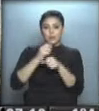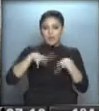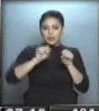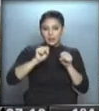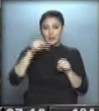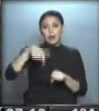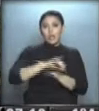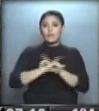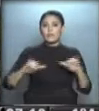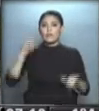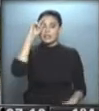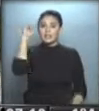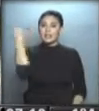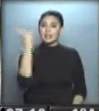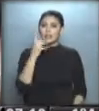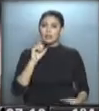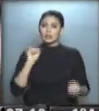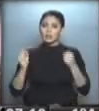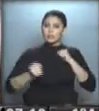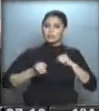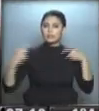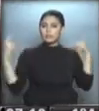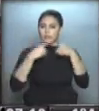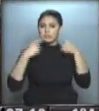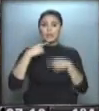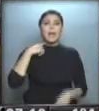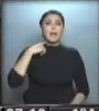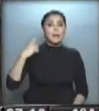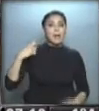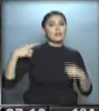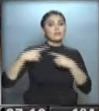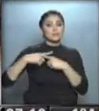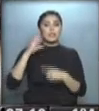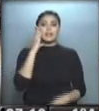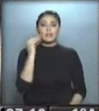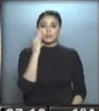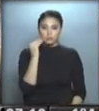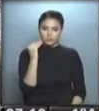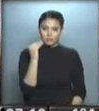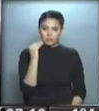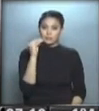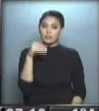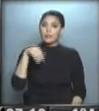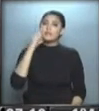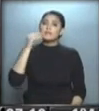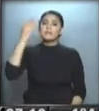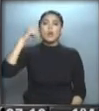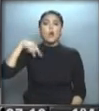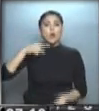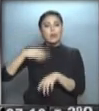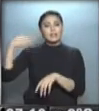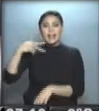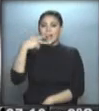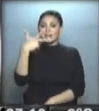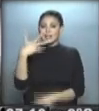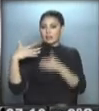información ahora internacional tensión diplomática entre españa y el reino unido- que en envío en las últimas horas tres